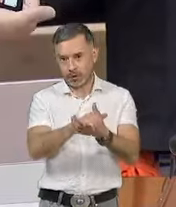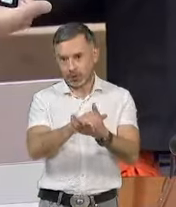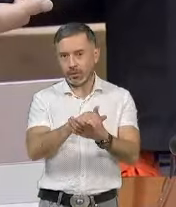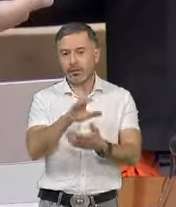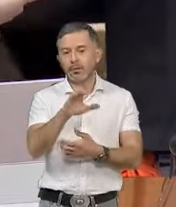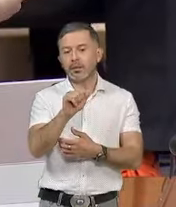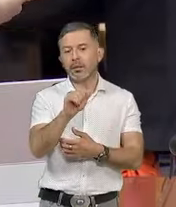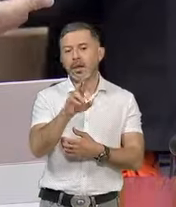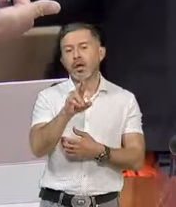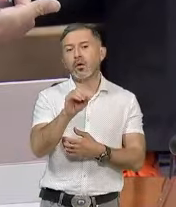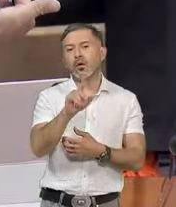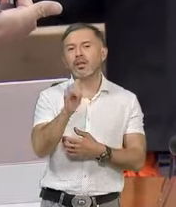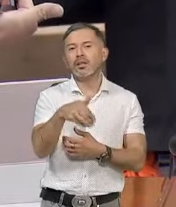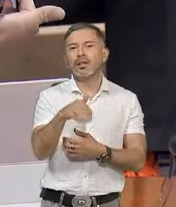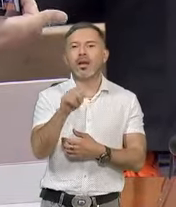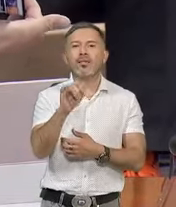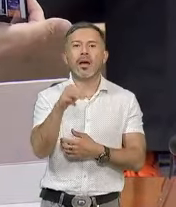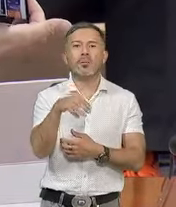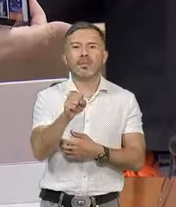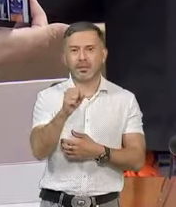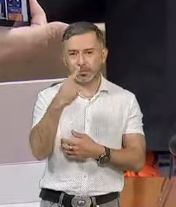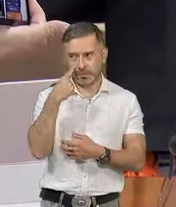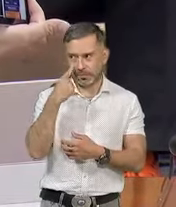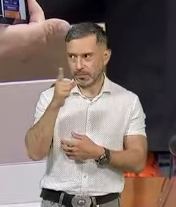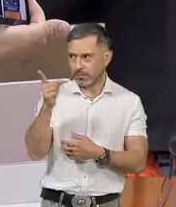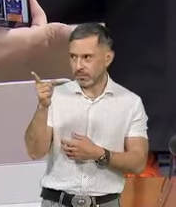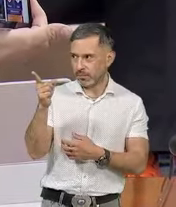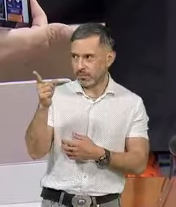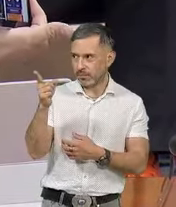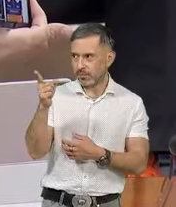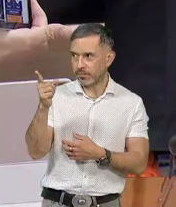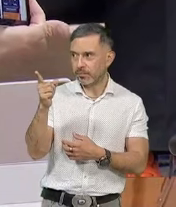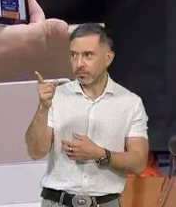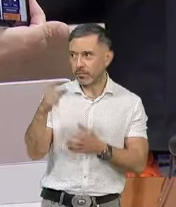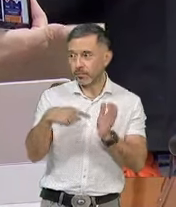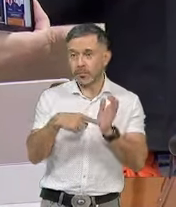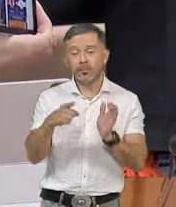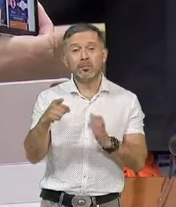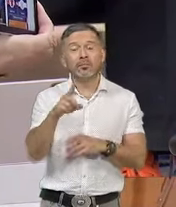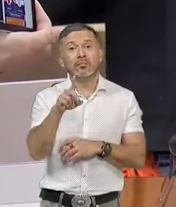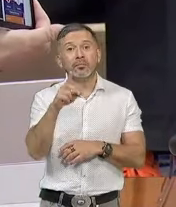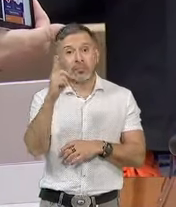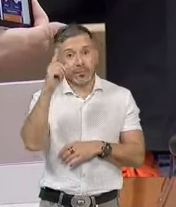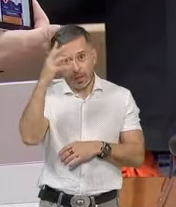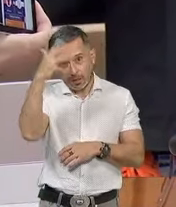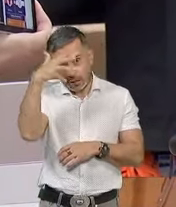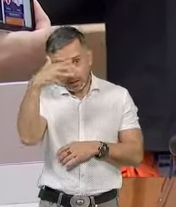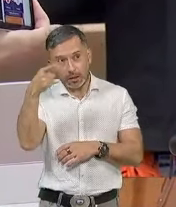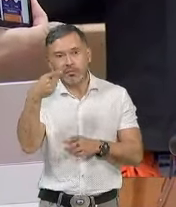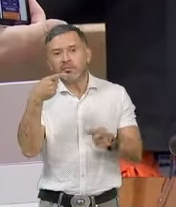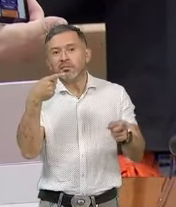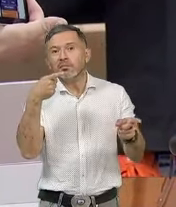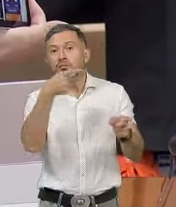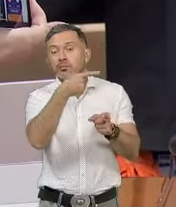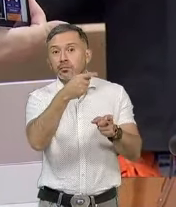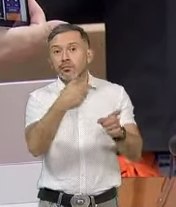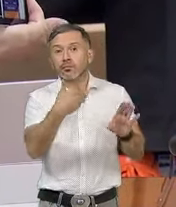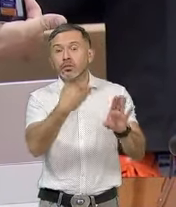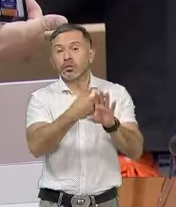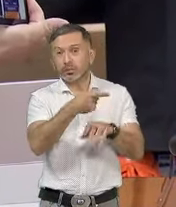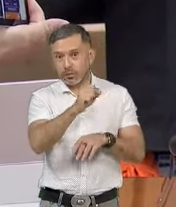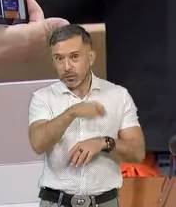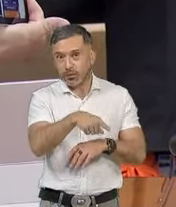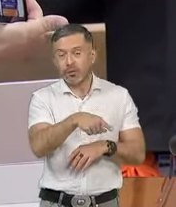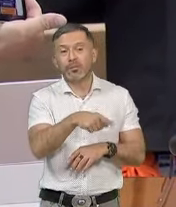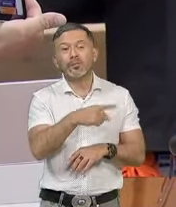Aquí está aquí está Denis merker criticando a José Ramón López Beltrán